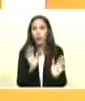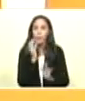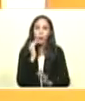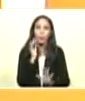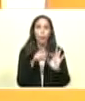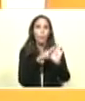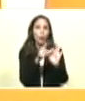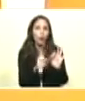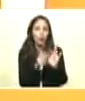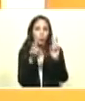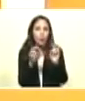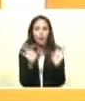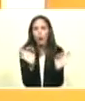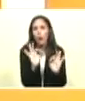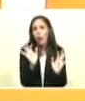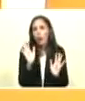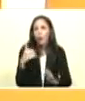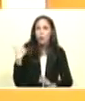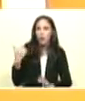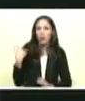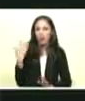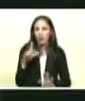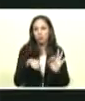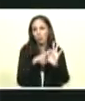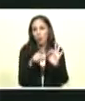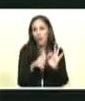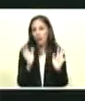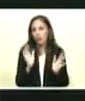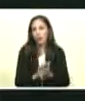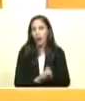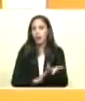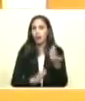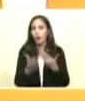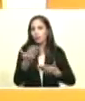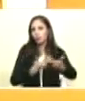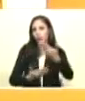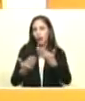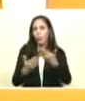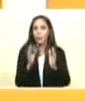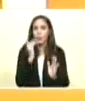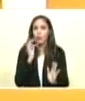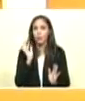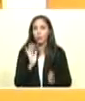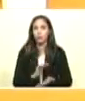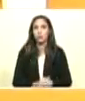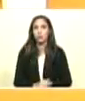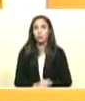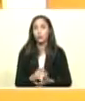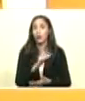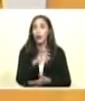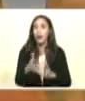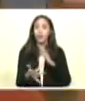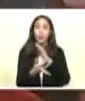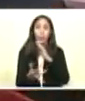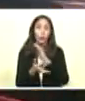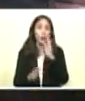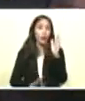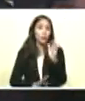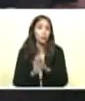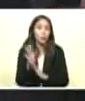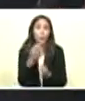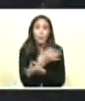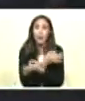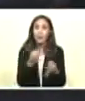Petro o de cualquier otra criptomoneda que vaya a intercambiarse. Así que tenemos los más altos estándares de